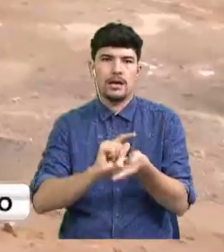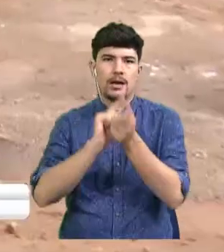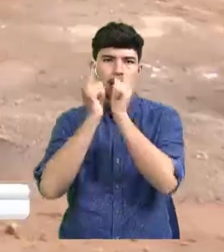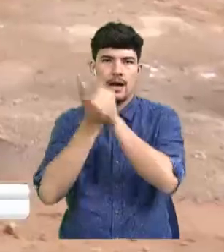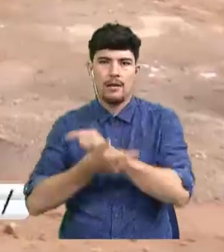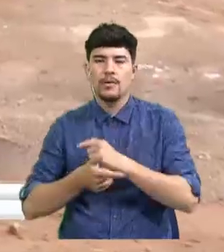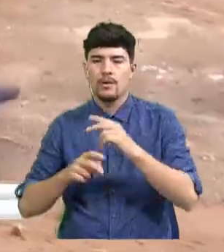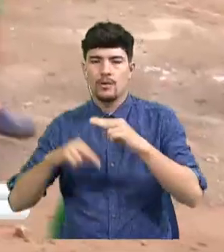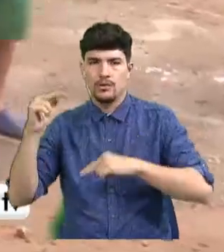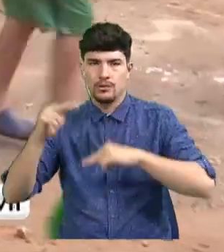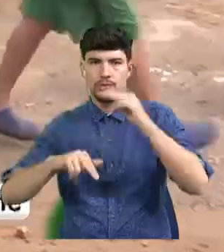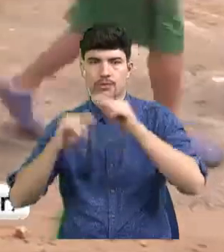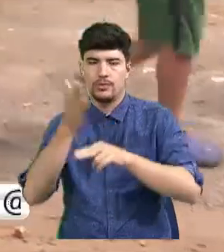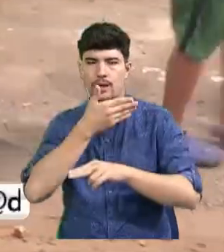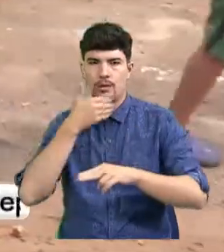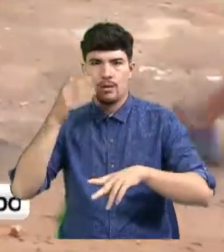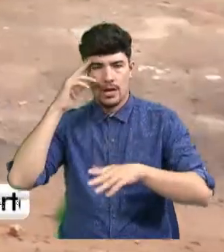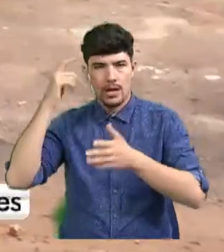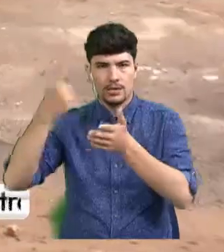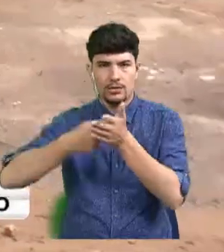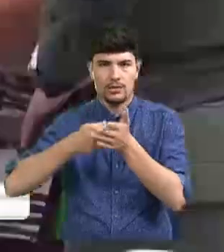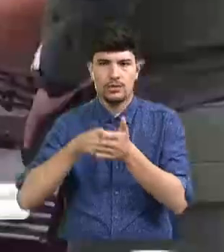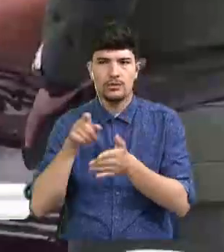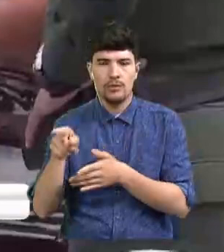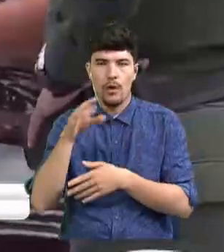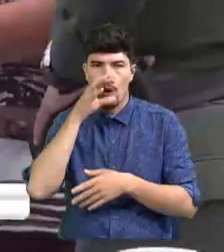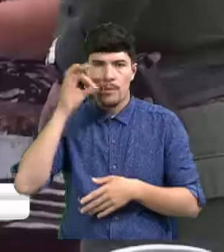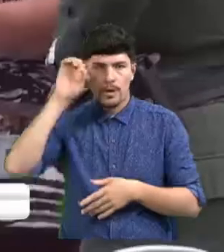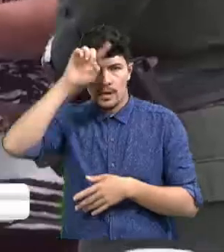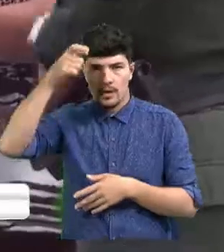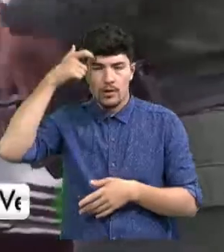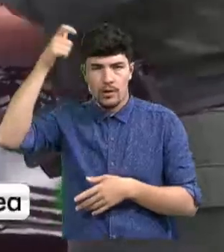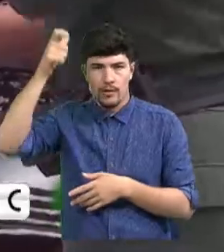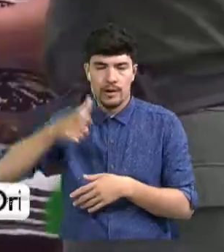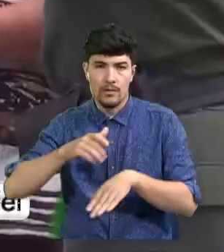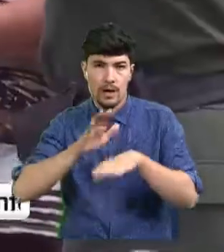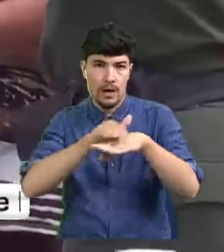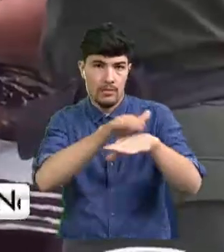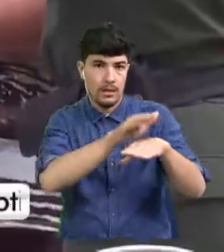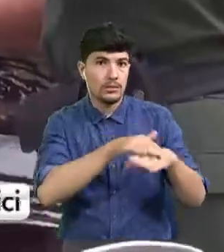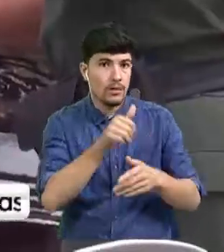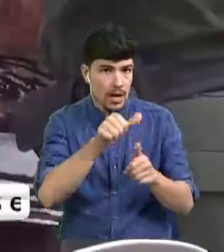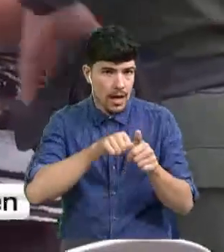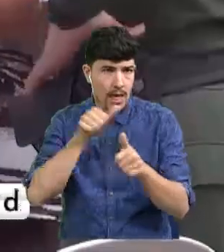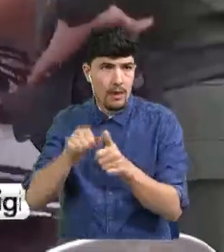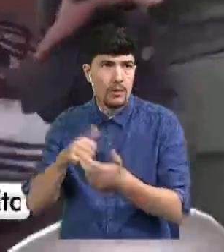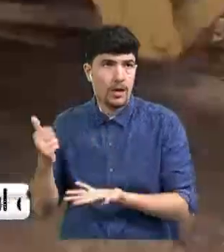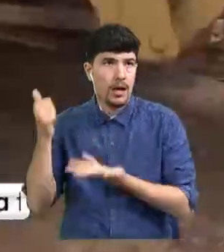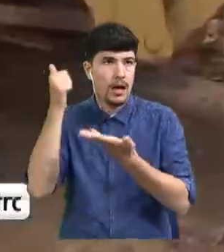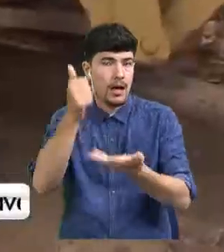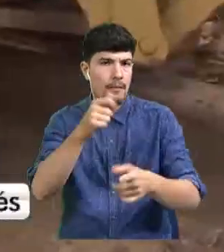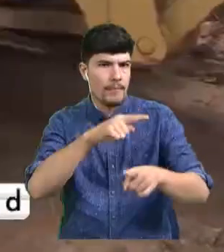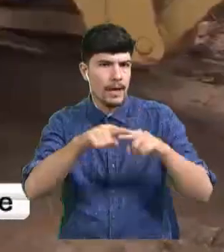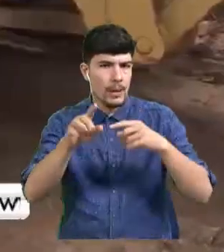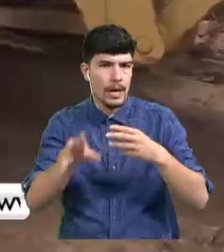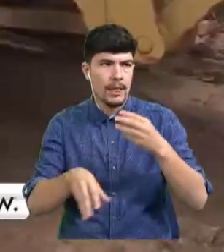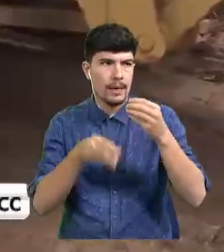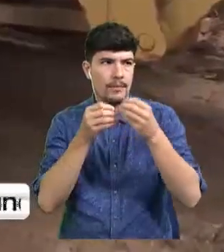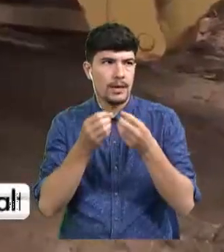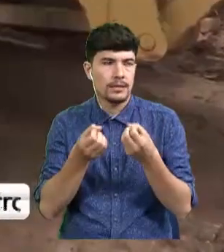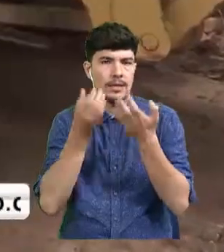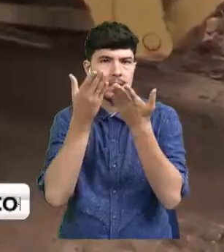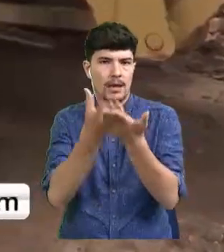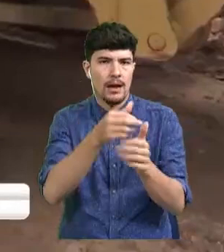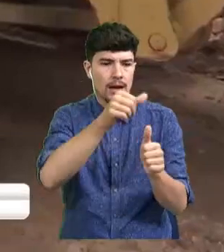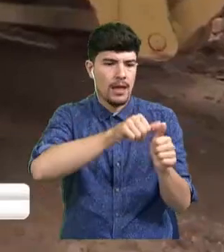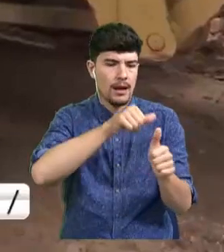realidad en asocio del señor gobernador, quien ha venido anunciándoles cada una de las inversiones, pero además entregando en cada uno